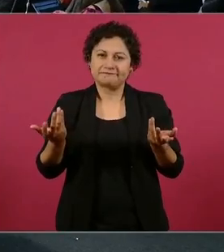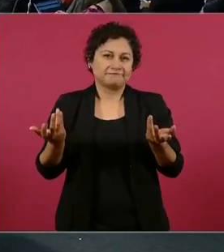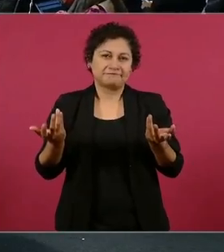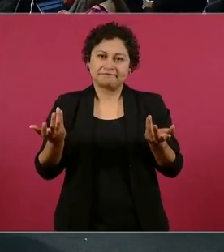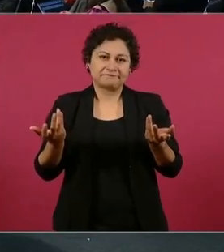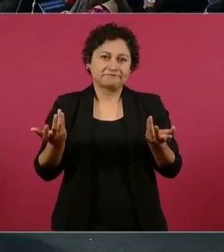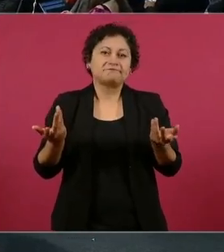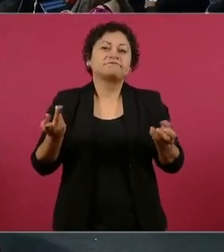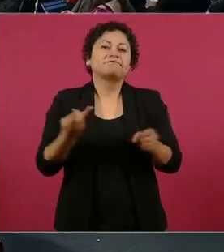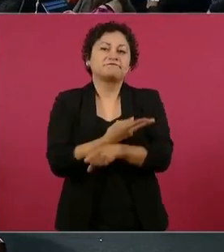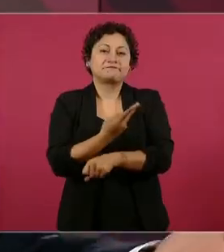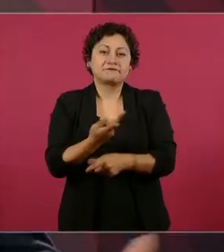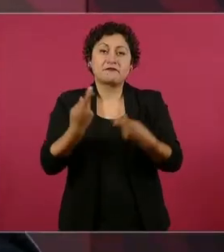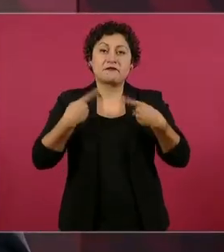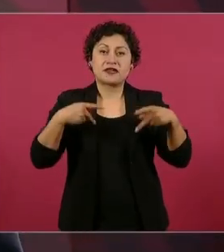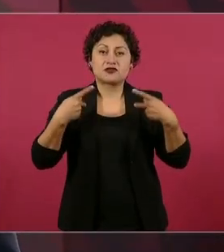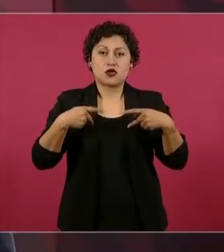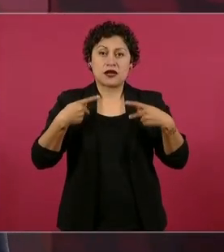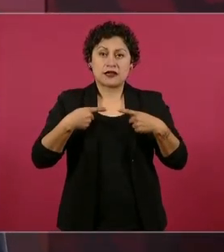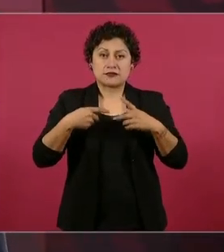no saldría adelante en ninguna parte.